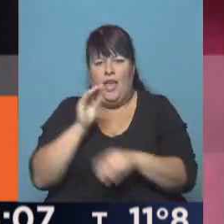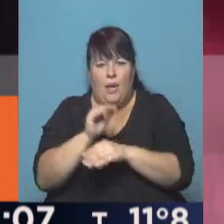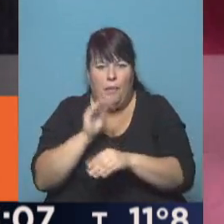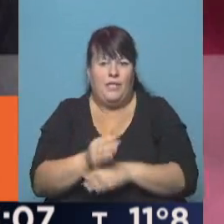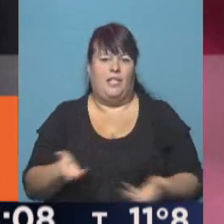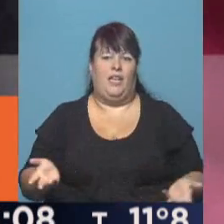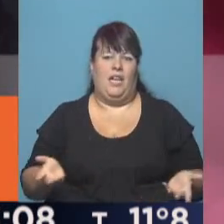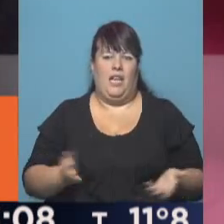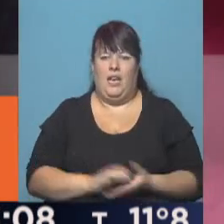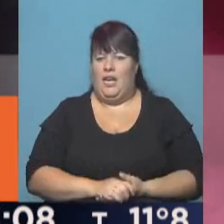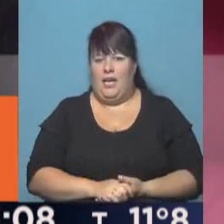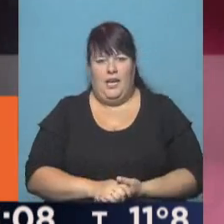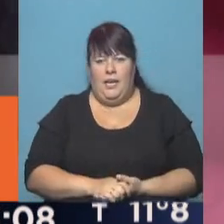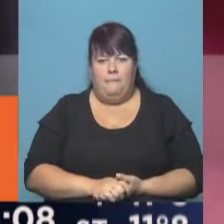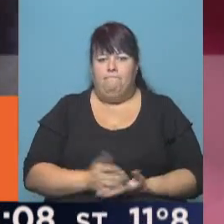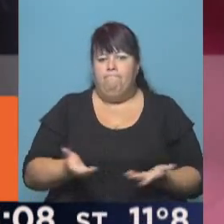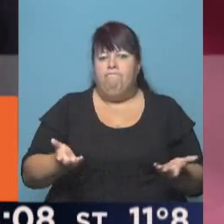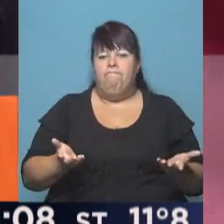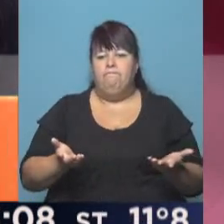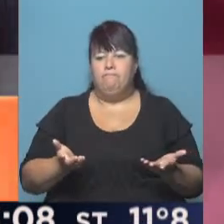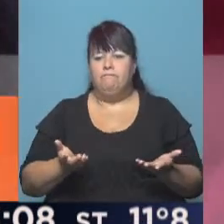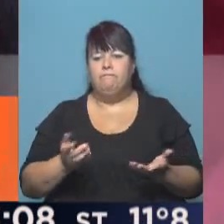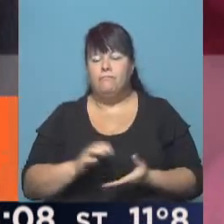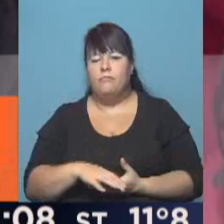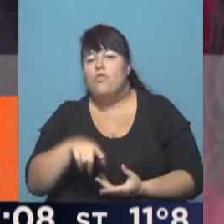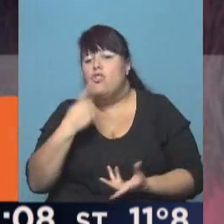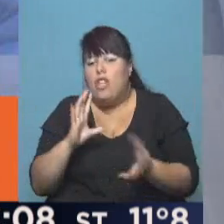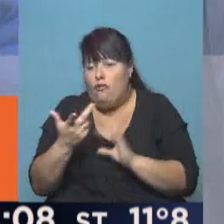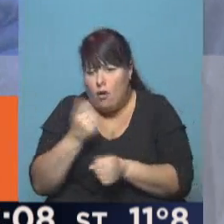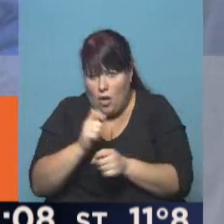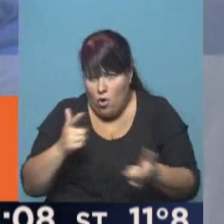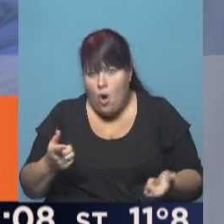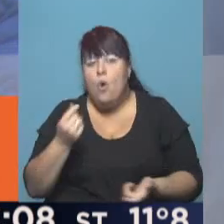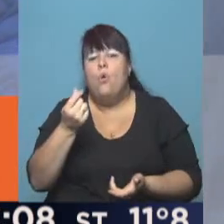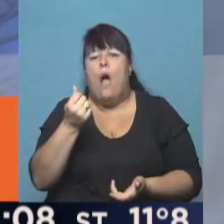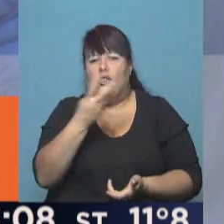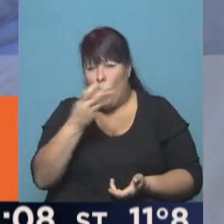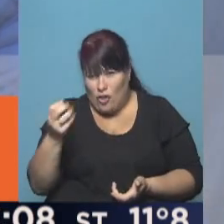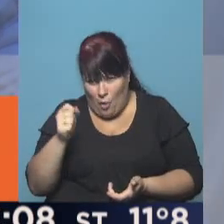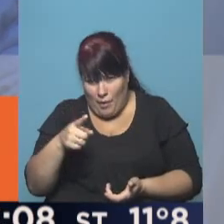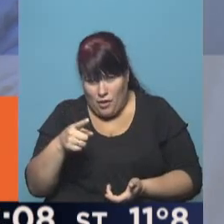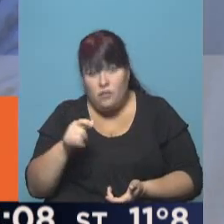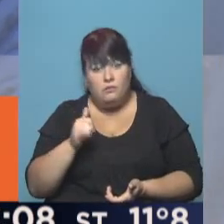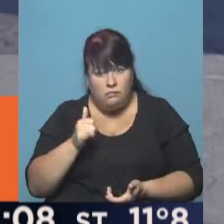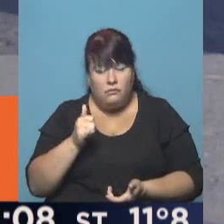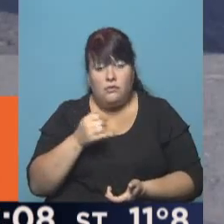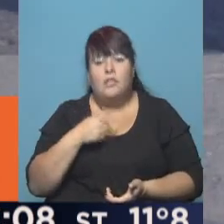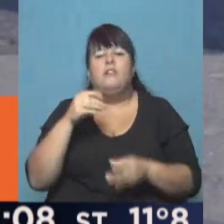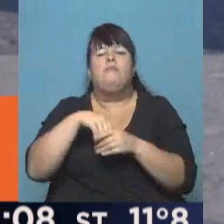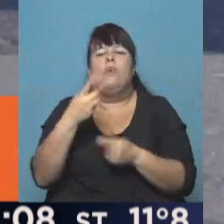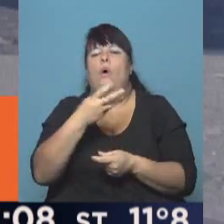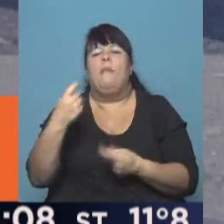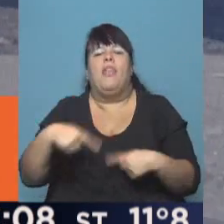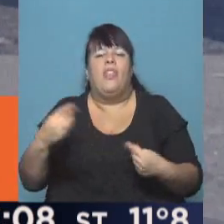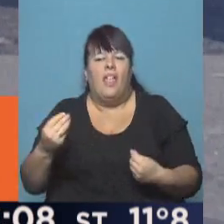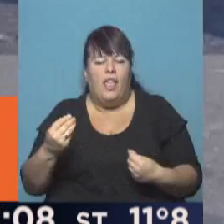mantener. Y si no, otra cosa no hay. ¿Cuánto pagaba? ¿400 pesos? Sí. ¿Qué incluía esos